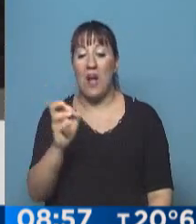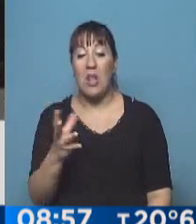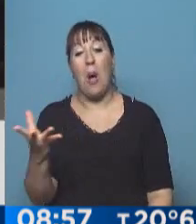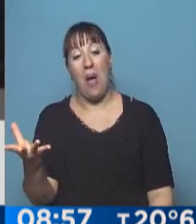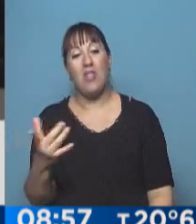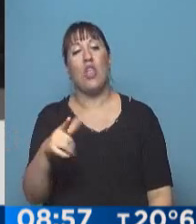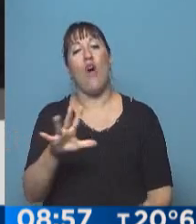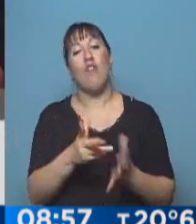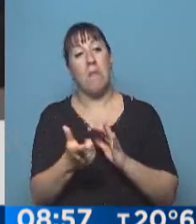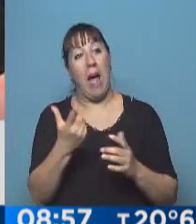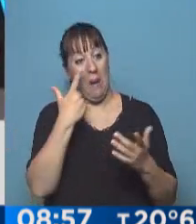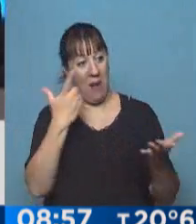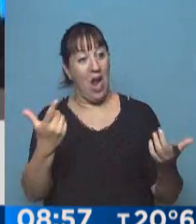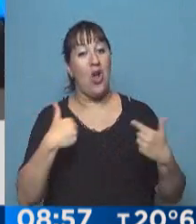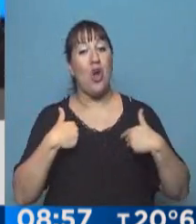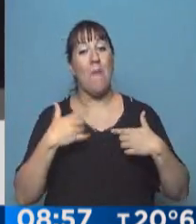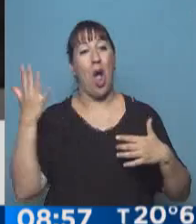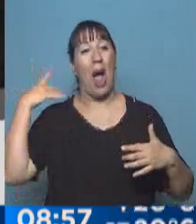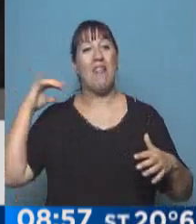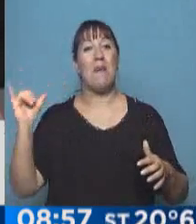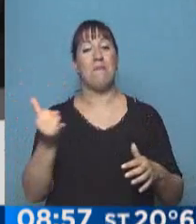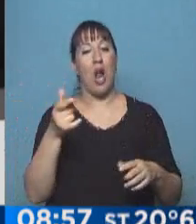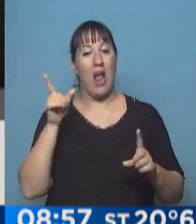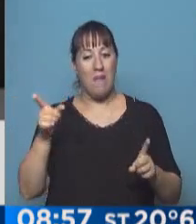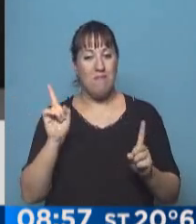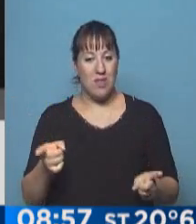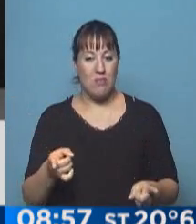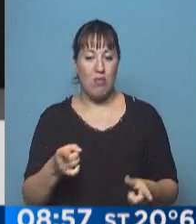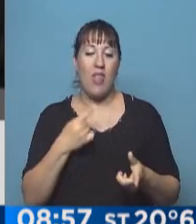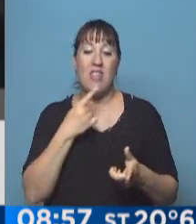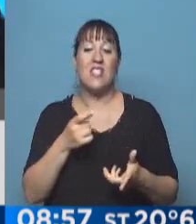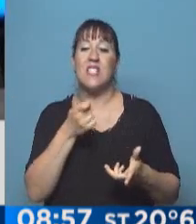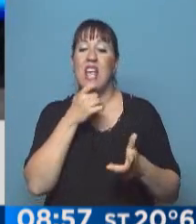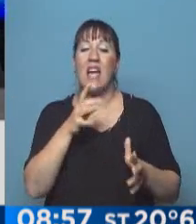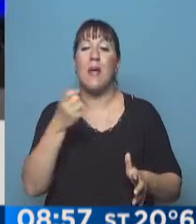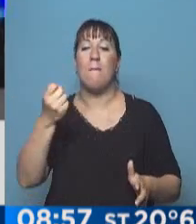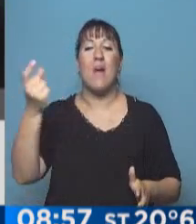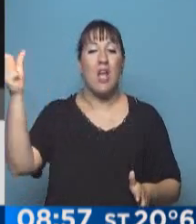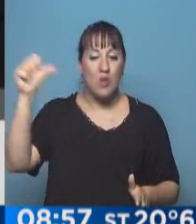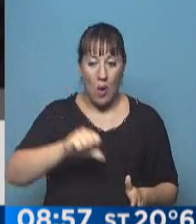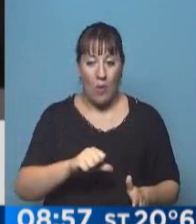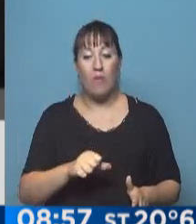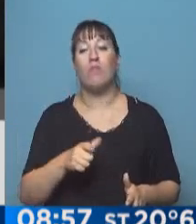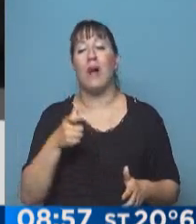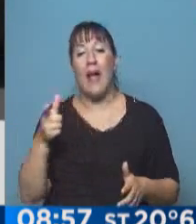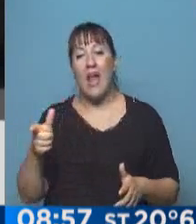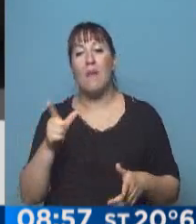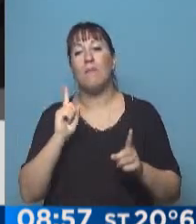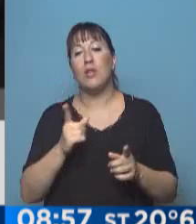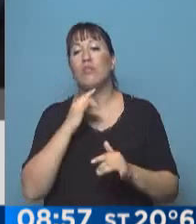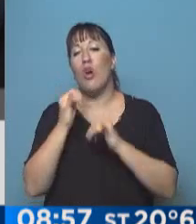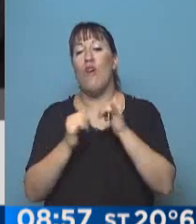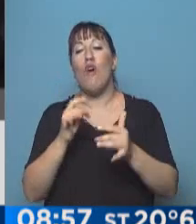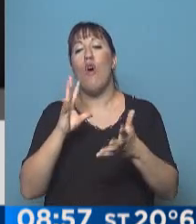estaban mejor. Digamos, lo mismo, él mismo dice lo que ocurriría con este tipo de devaluación. Por eso él está planteando